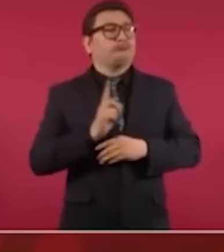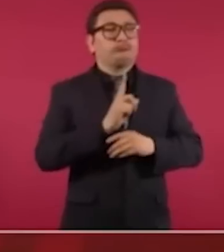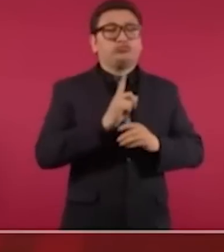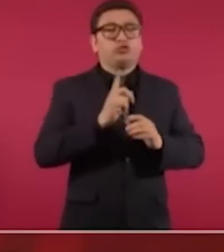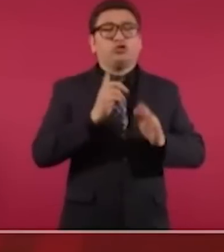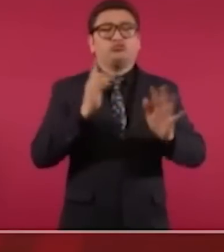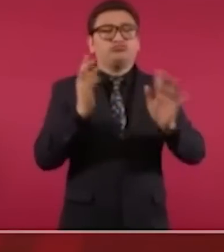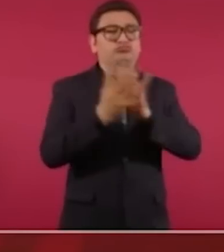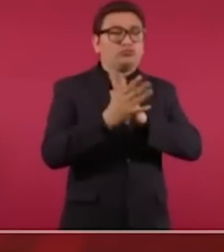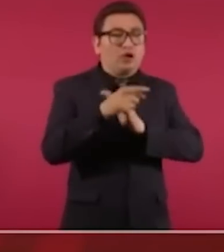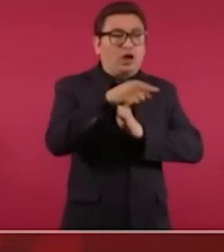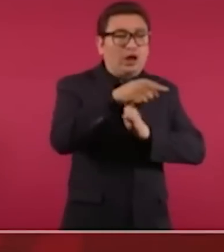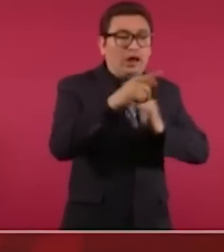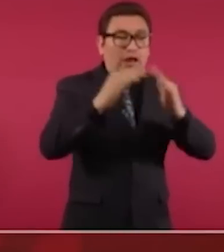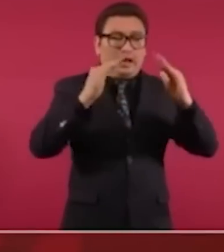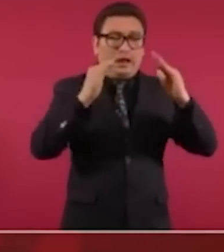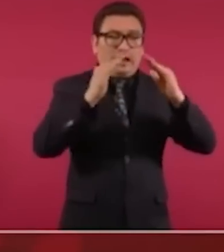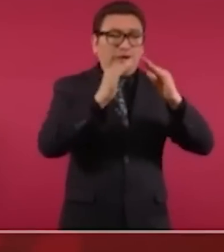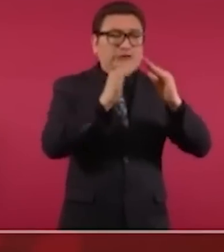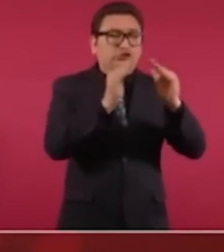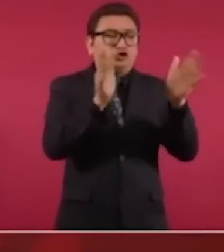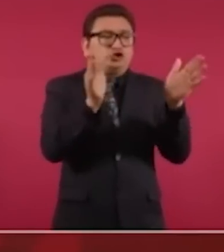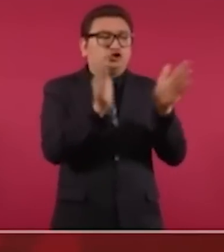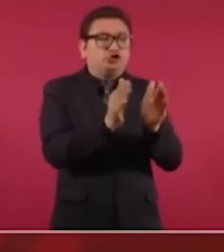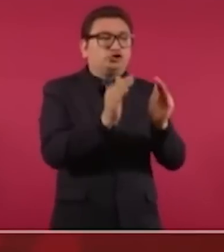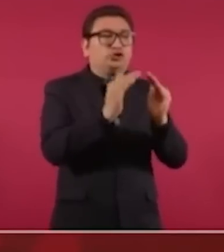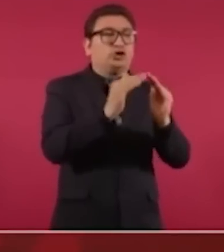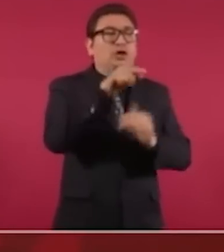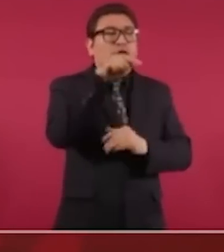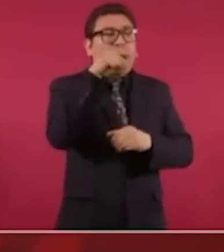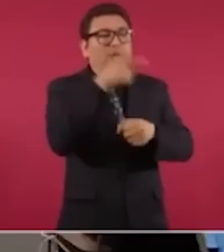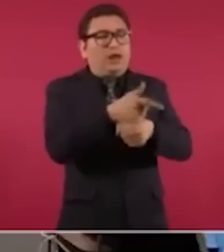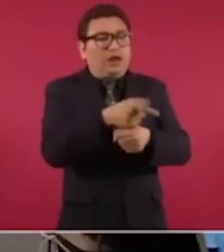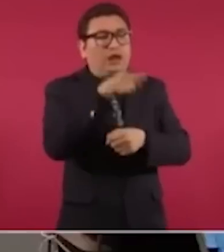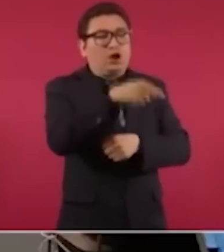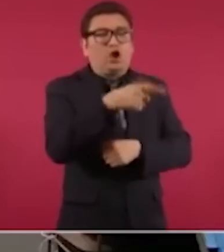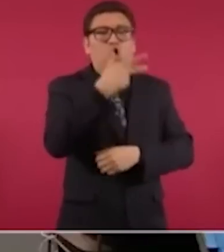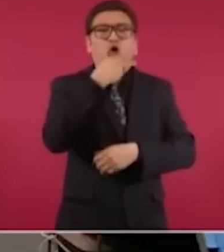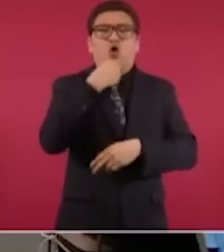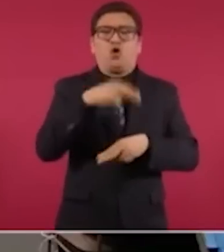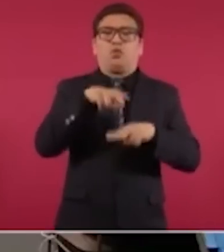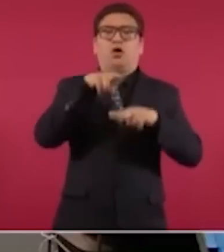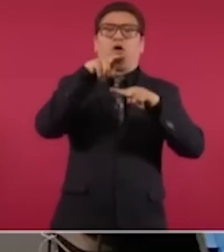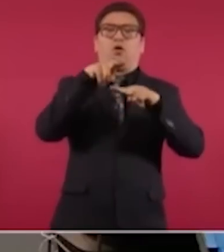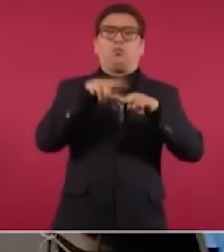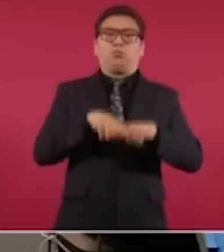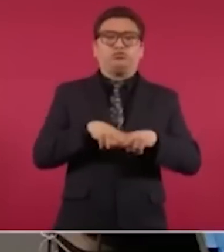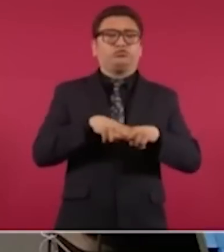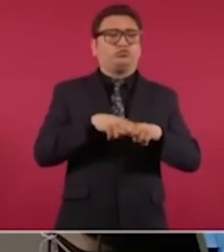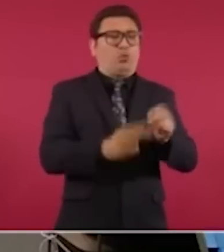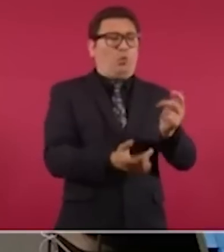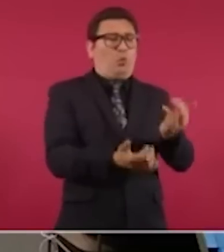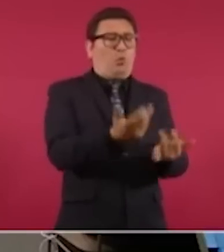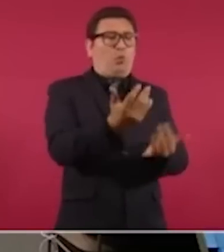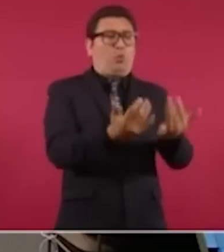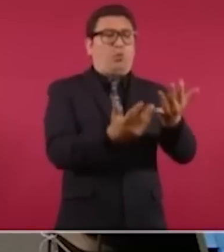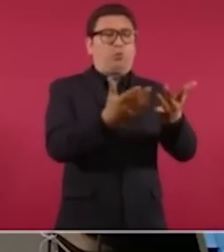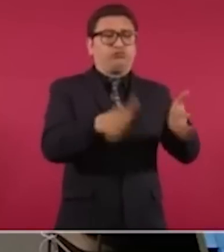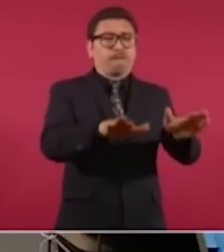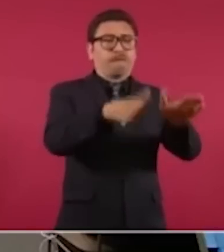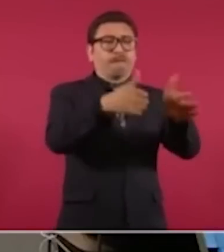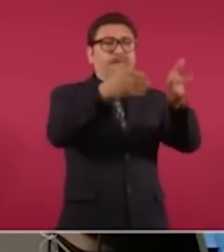una pequeña choza en la que un hombre descansaba sentado junto a la lumbre de la